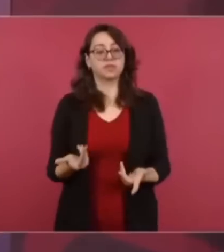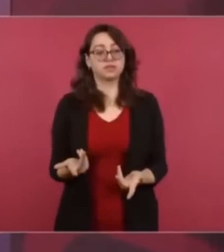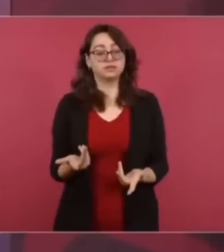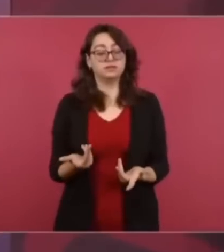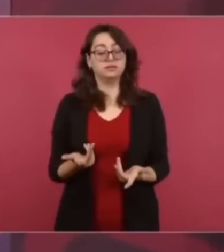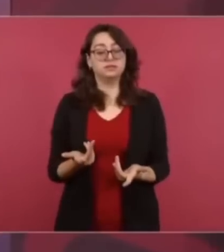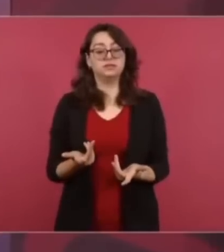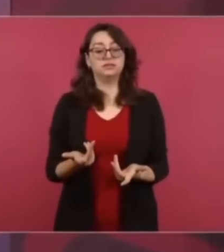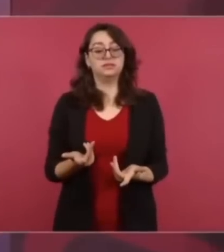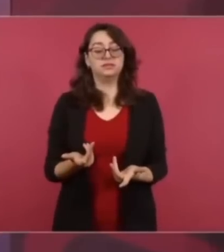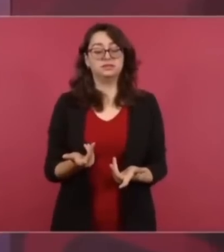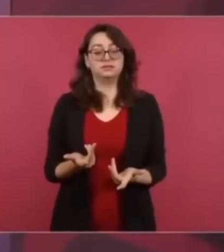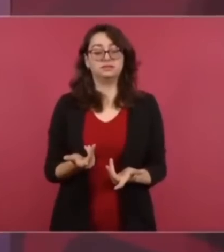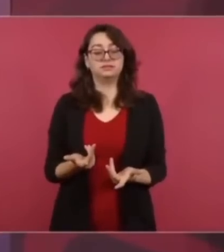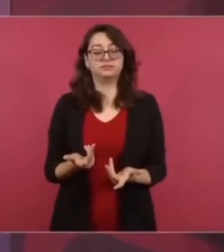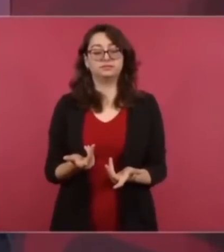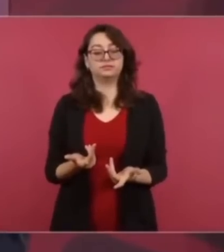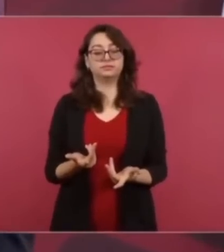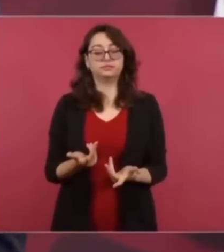estaban